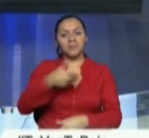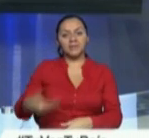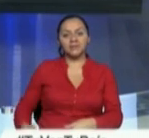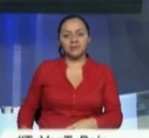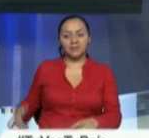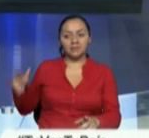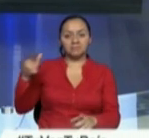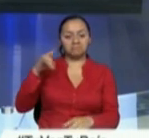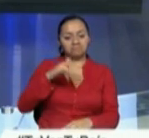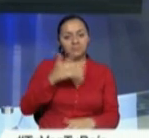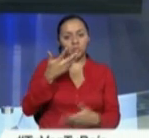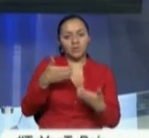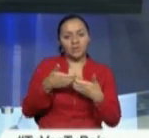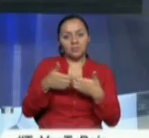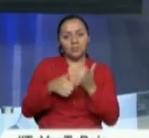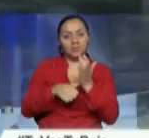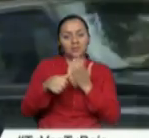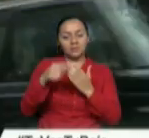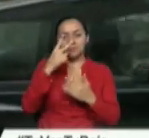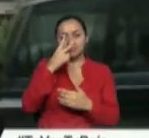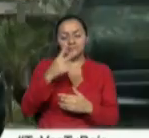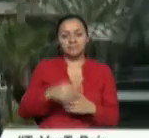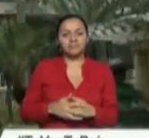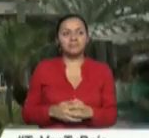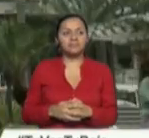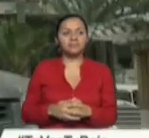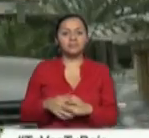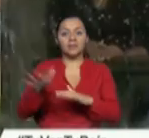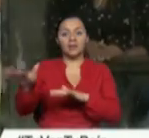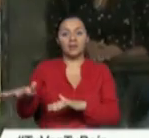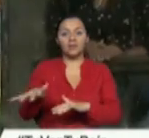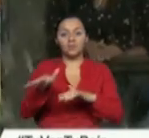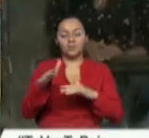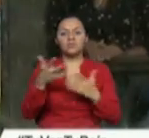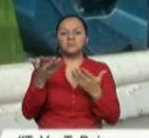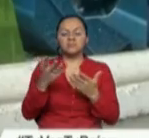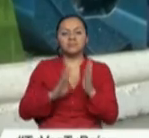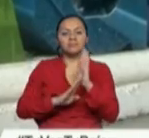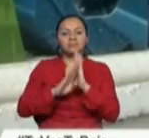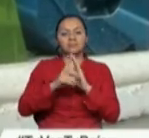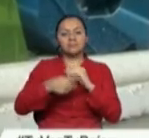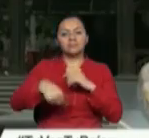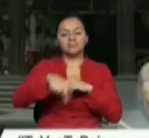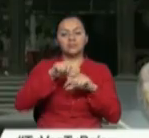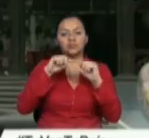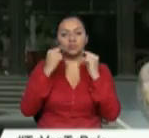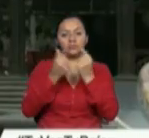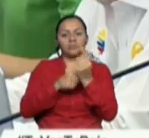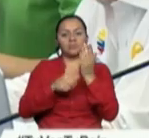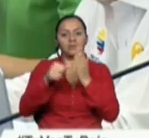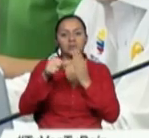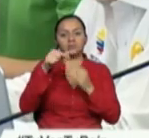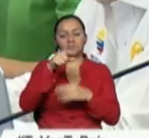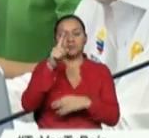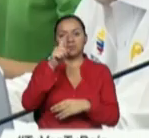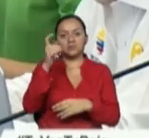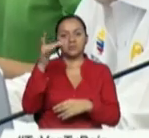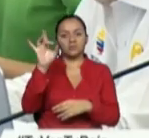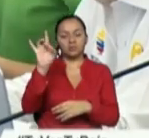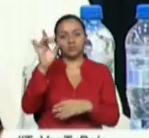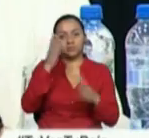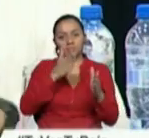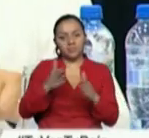Rafael Correa y su equipo ministerial milagro fue el lugar donde se desarrolló el gabinete itinerante 118 una